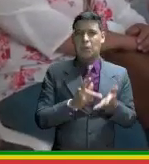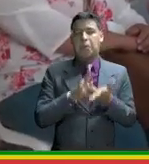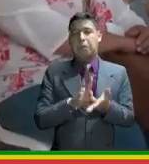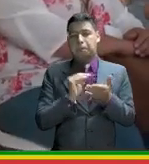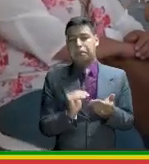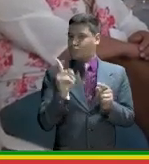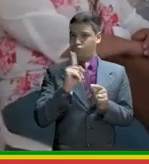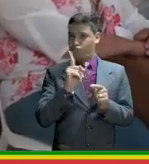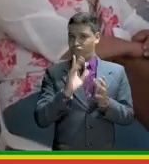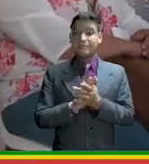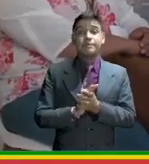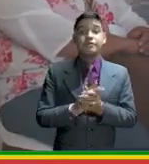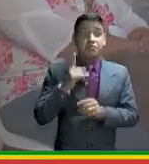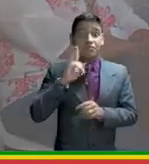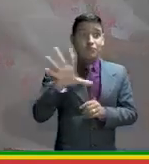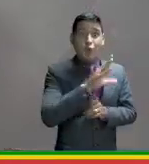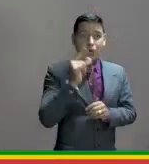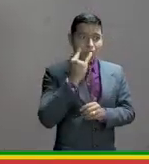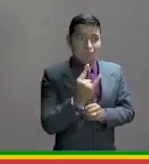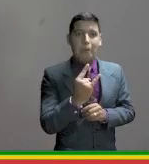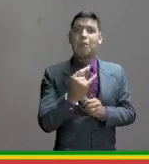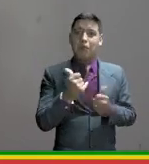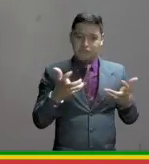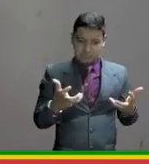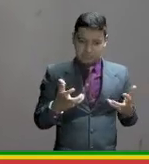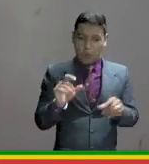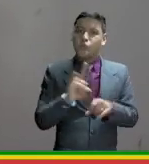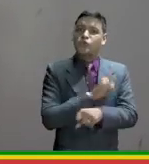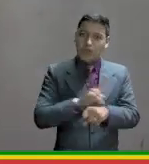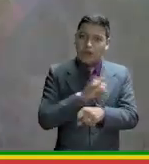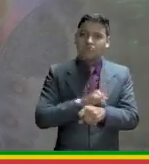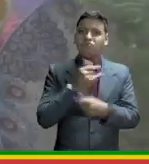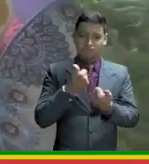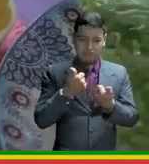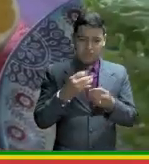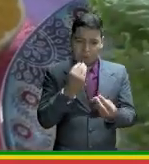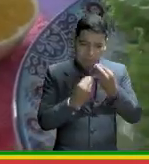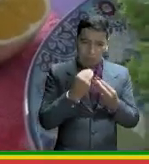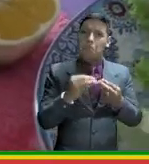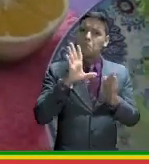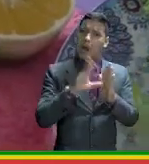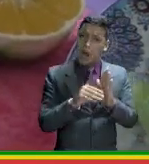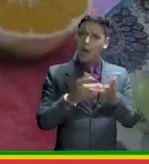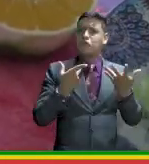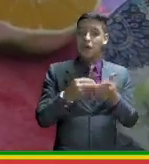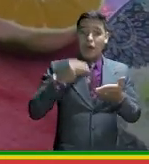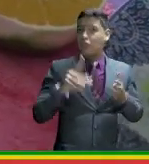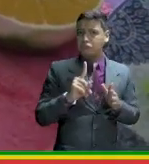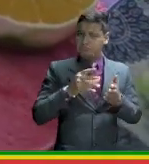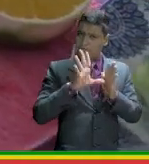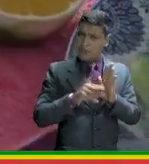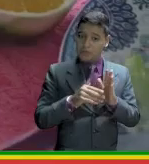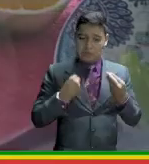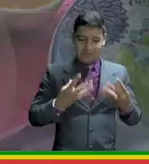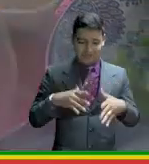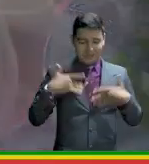puedan aumentar de peso. Ellos se han dado cuenta que se pueden usar alimentos que son de muy bajo costo y que